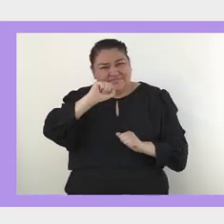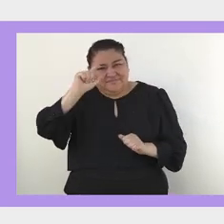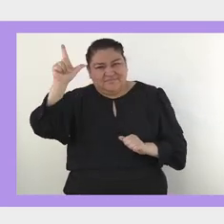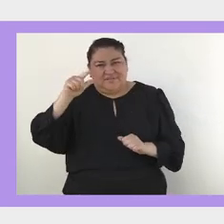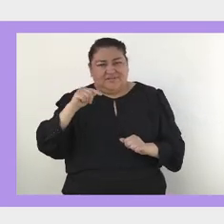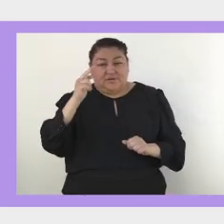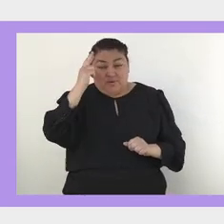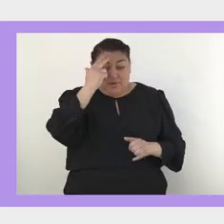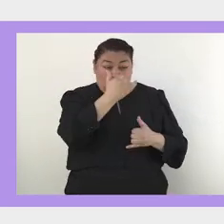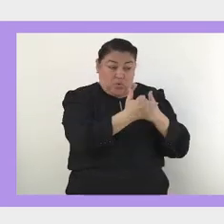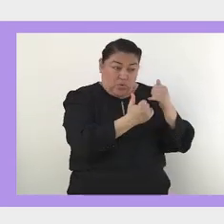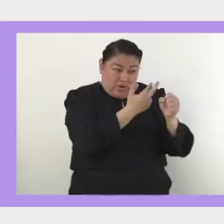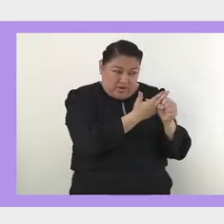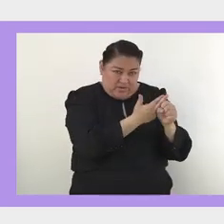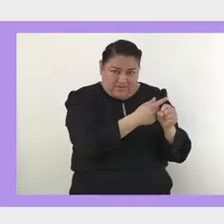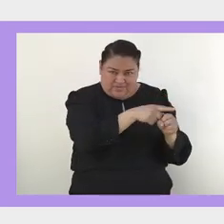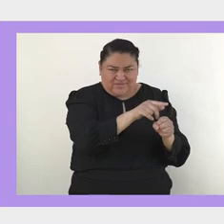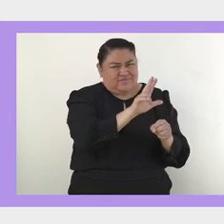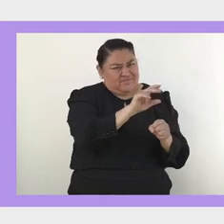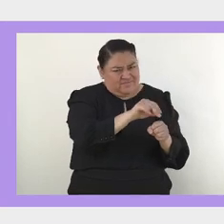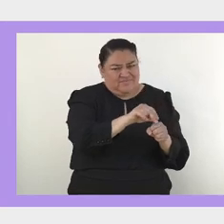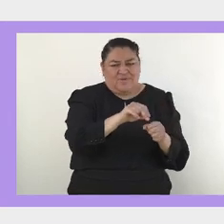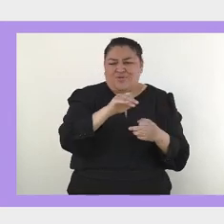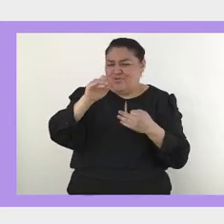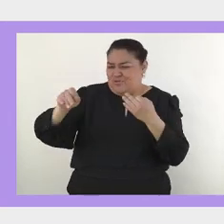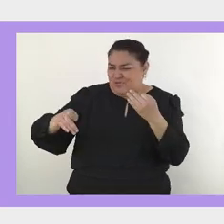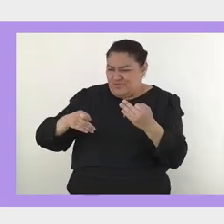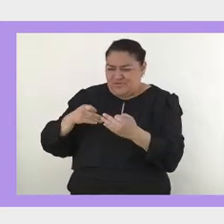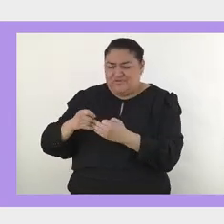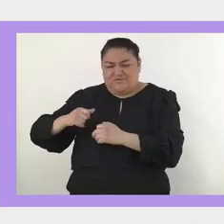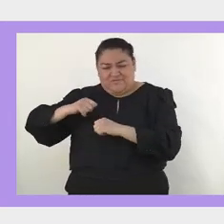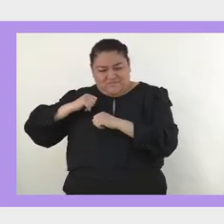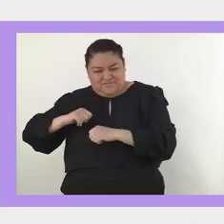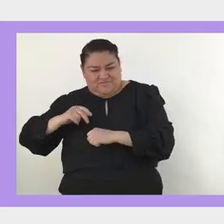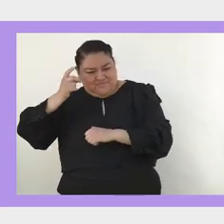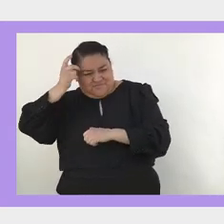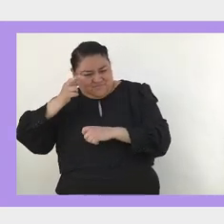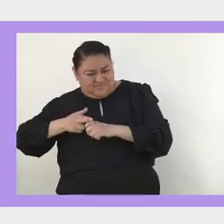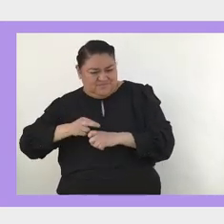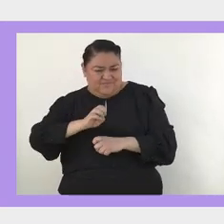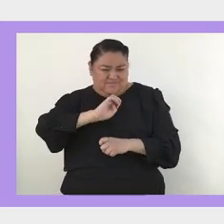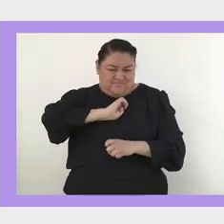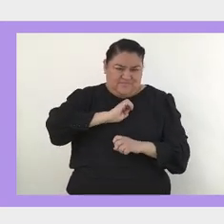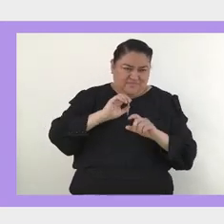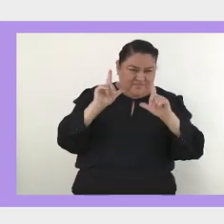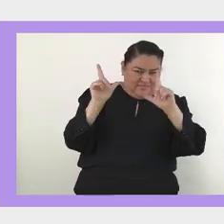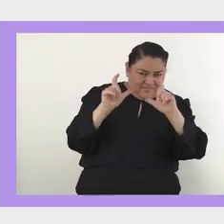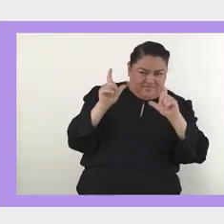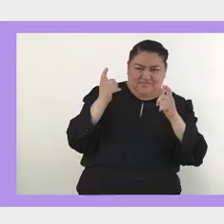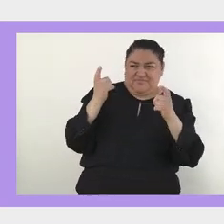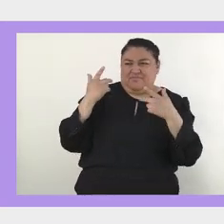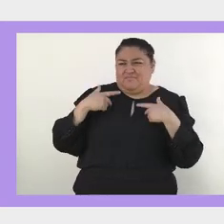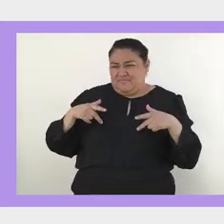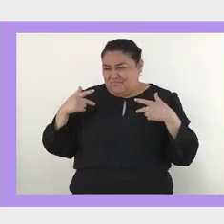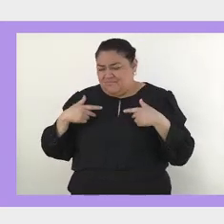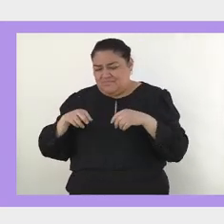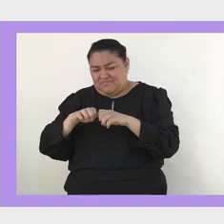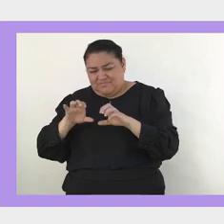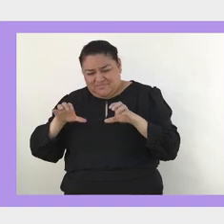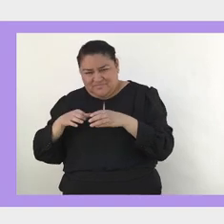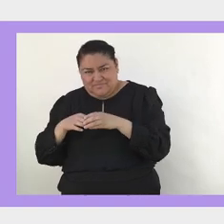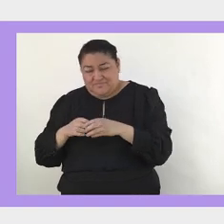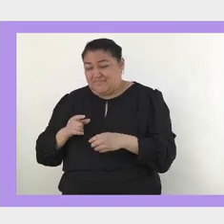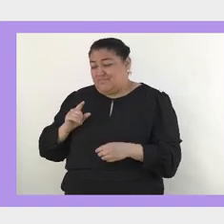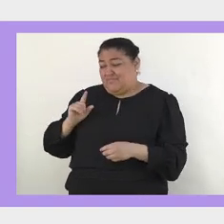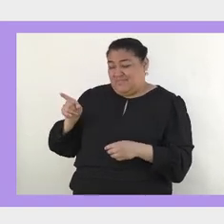las jugadoras va por parte de todos los que en este caso estamos dentro del fútbol femenil en el caso de